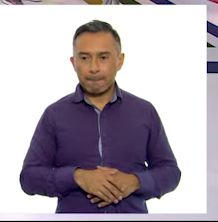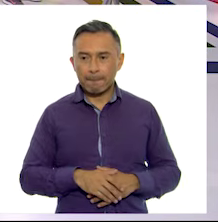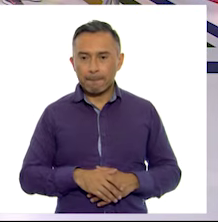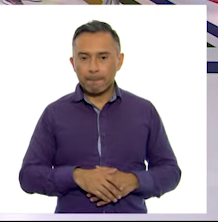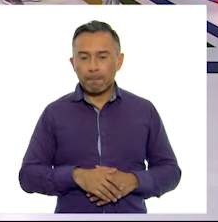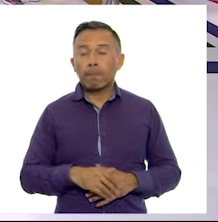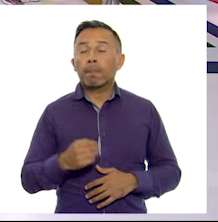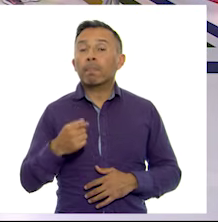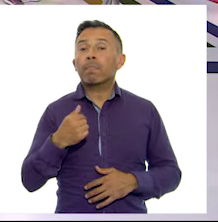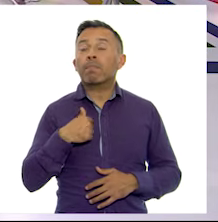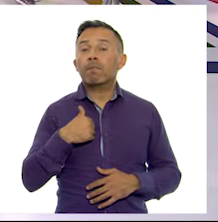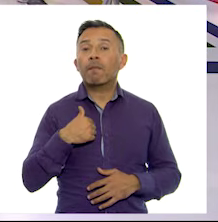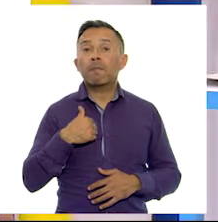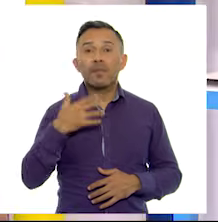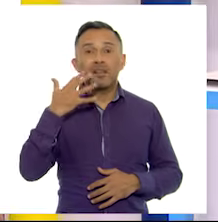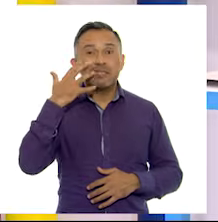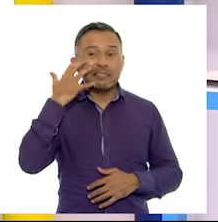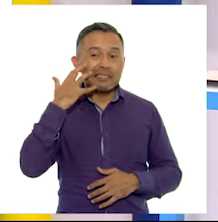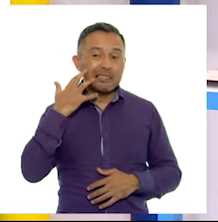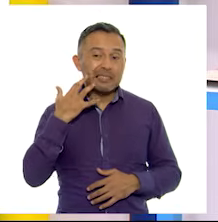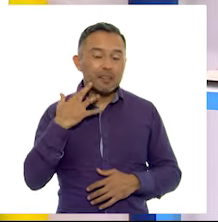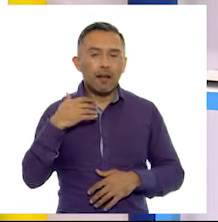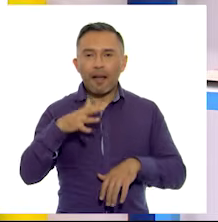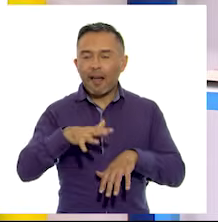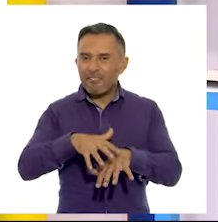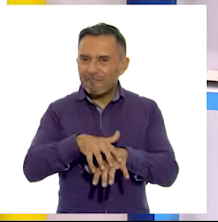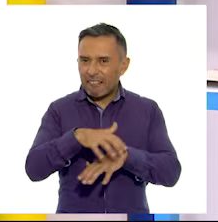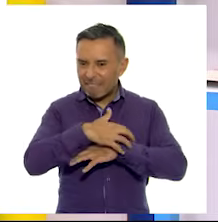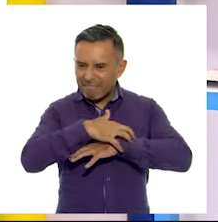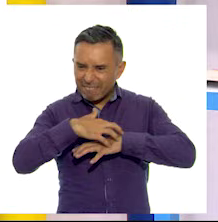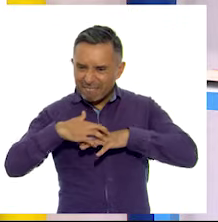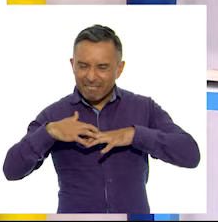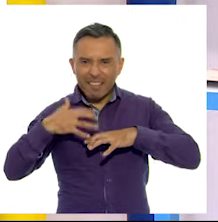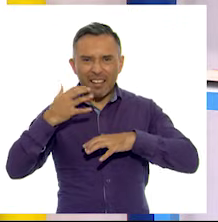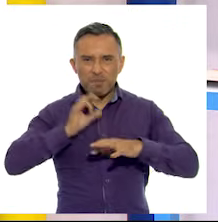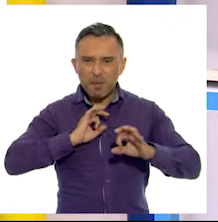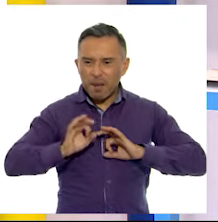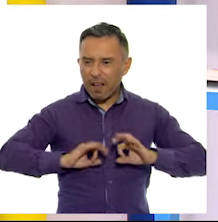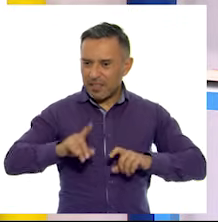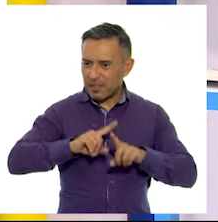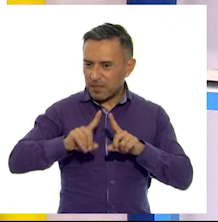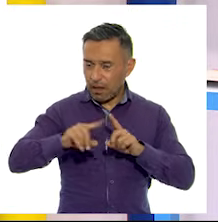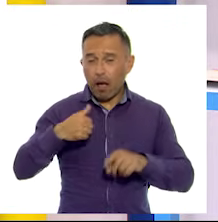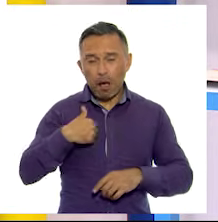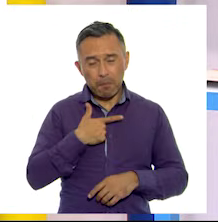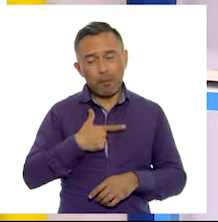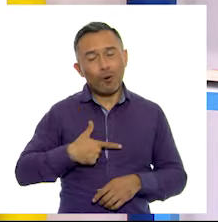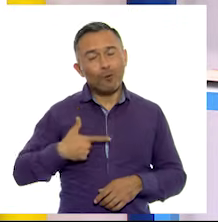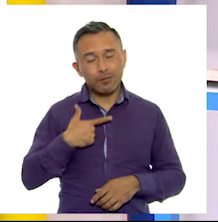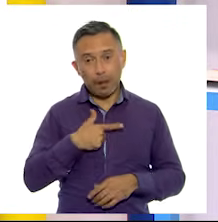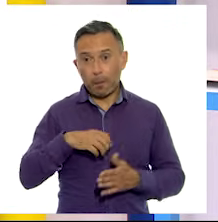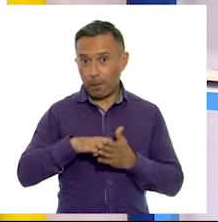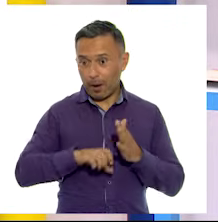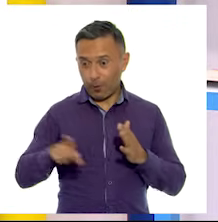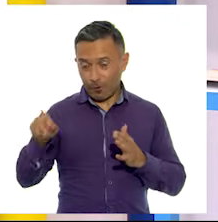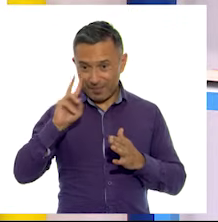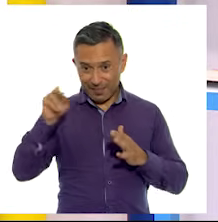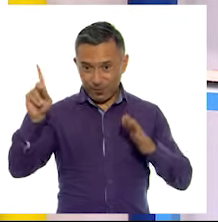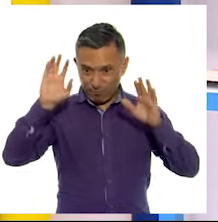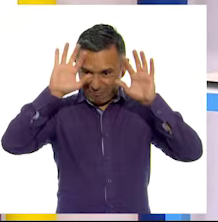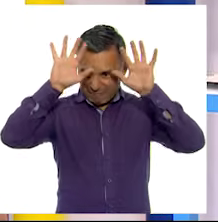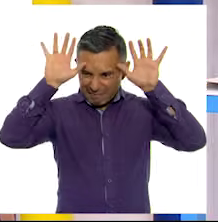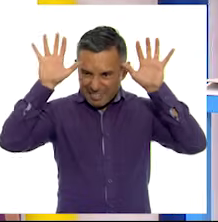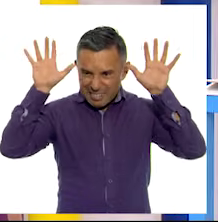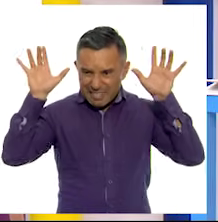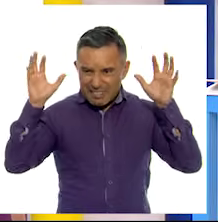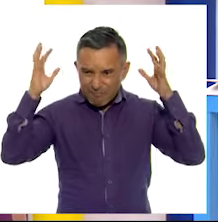A mí me gustan mucho los felinos. ¿Ah, sí? Por ejemplo, aquí, en su melena, puse